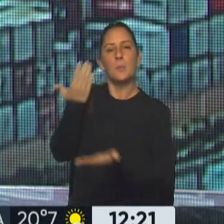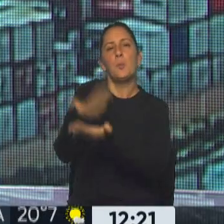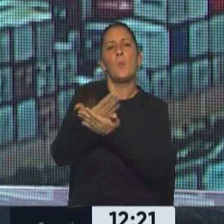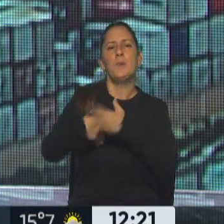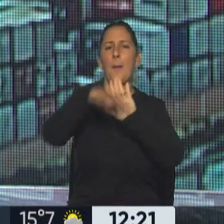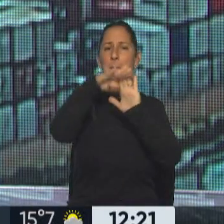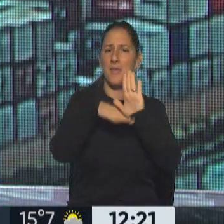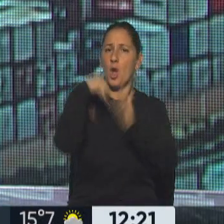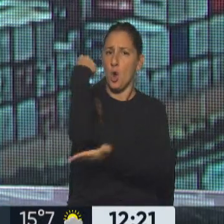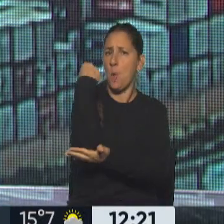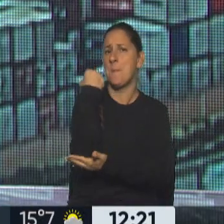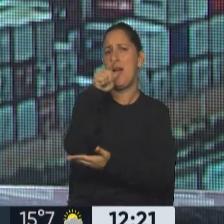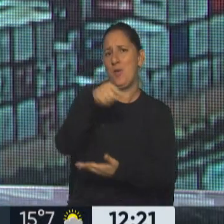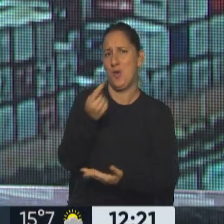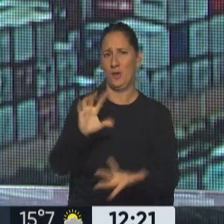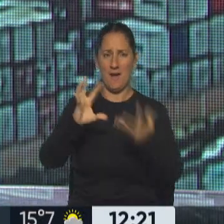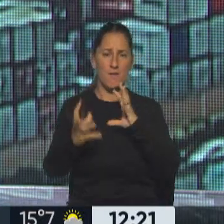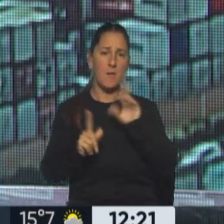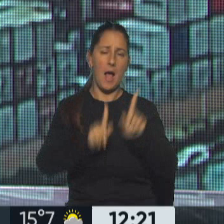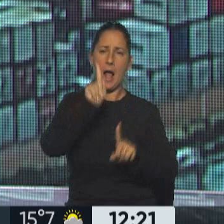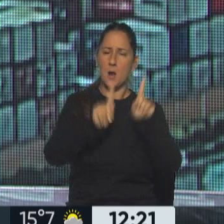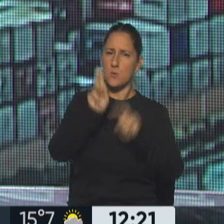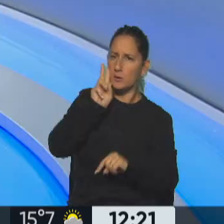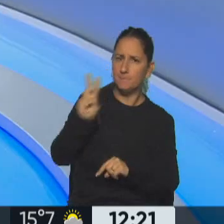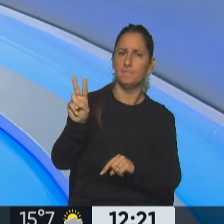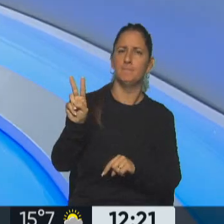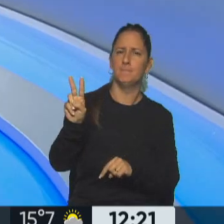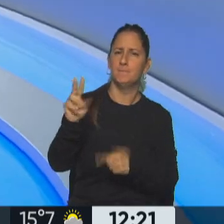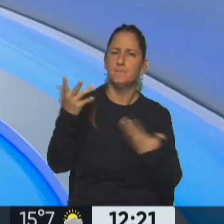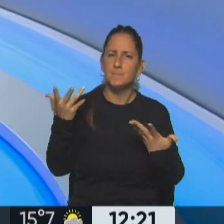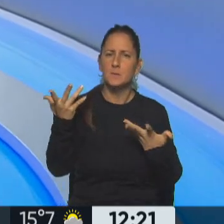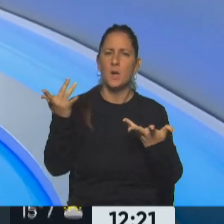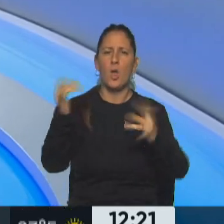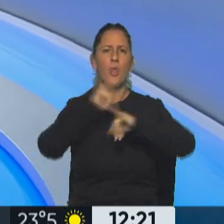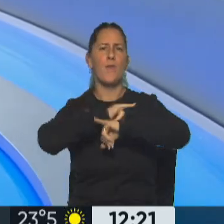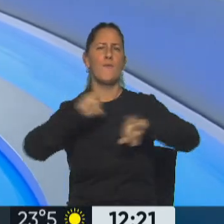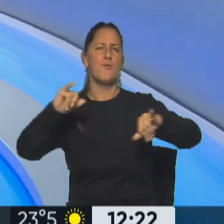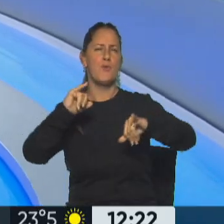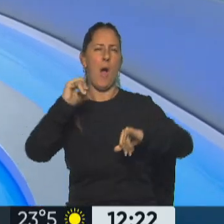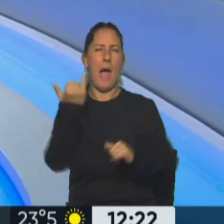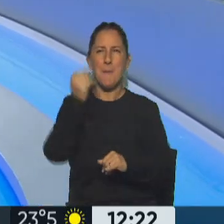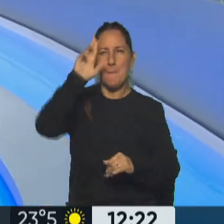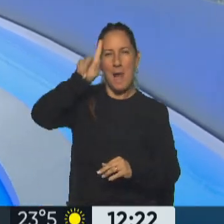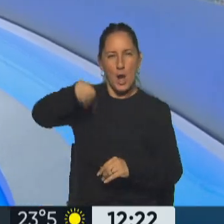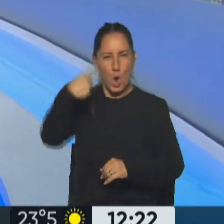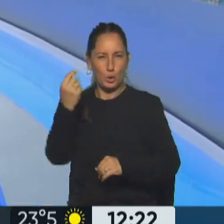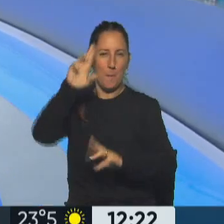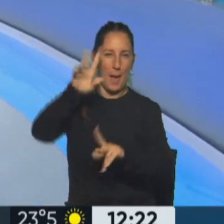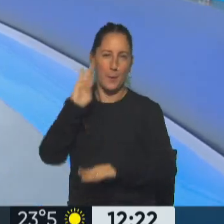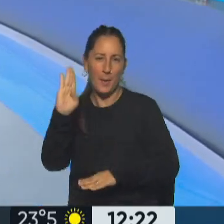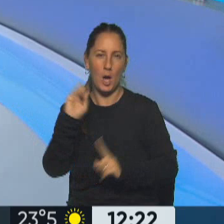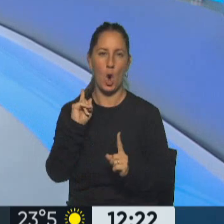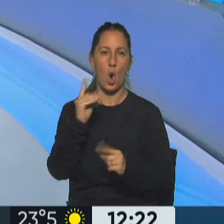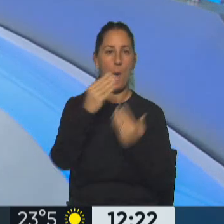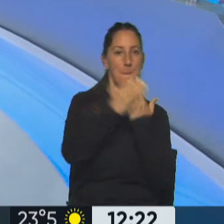económicas alternativas lo que para algunos interpretaron o se difundió como que había un plan alternativo o un reemplazo